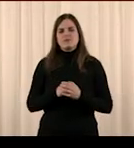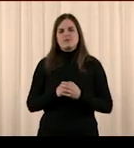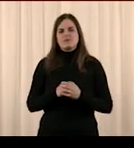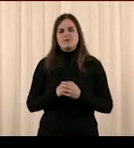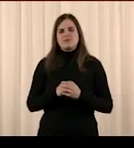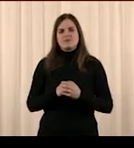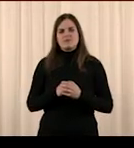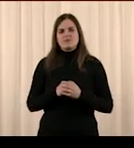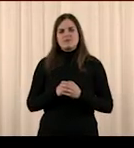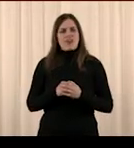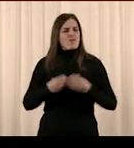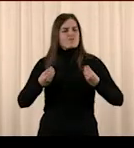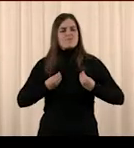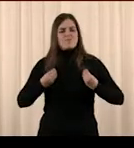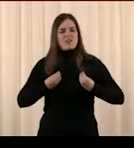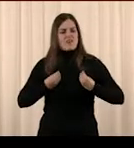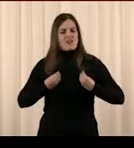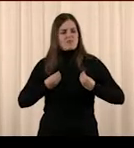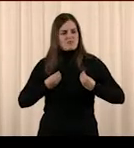Ir por este mundo con comprensión.